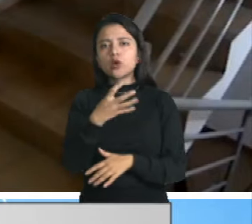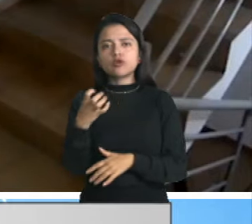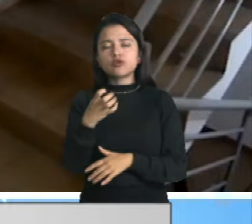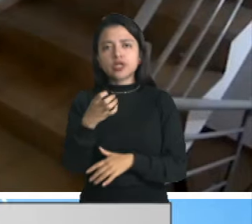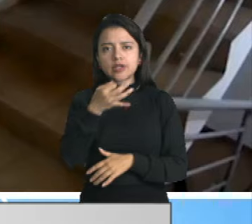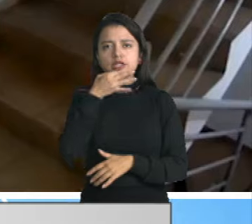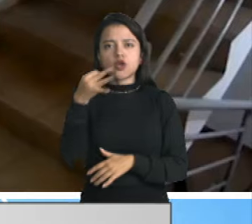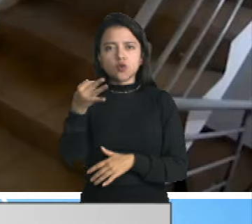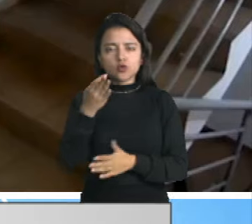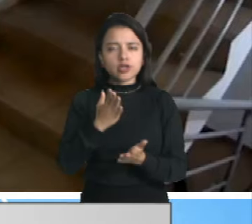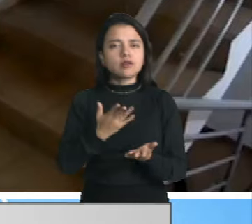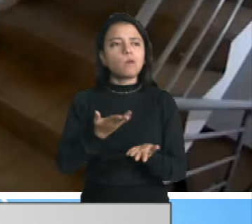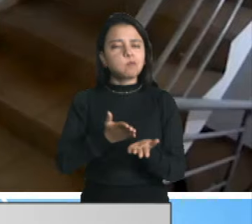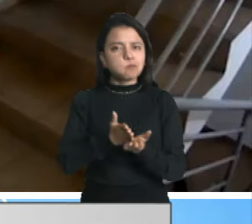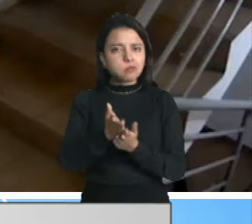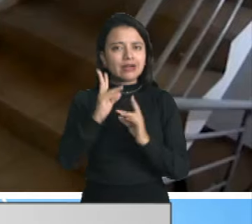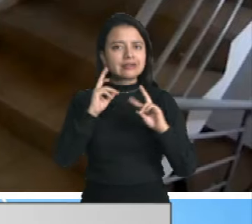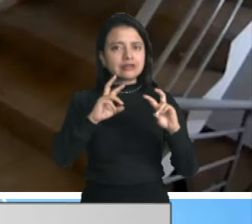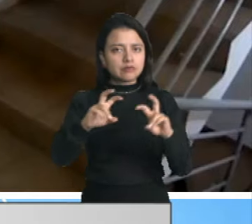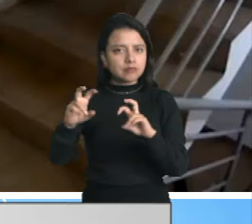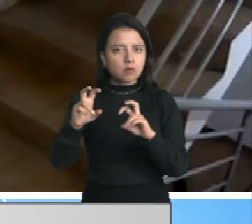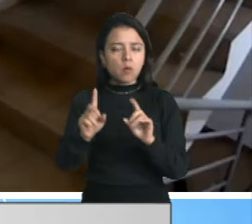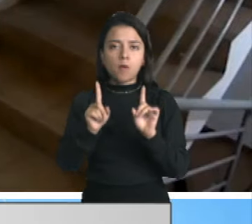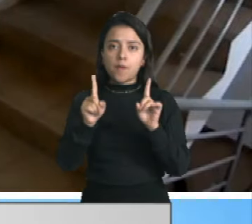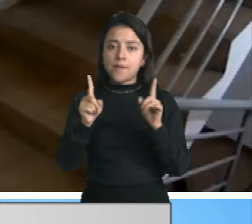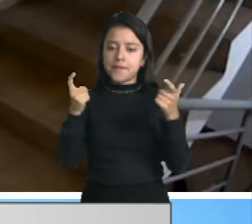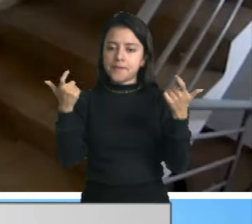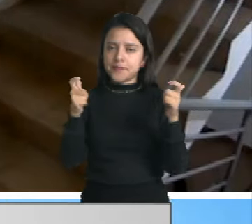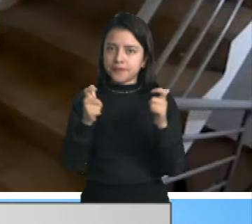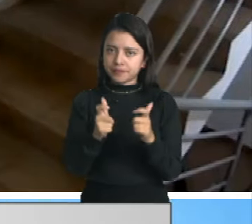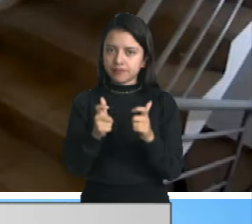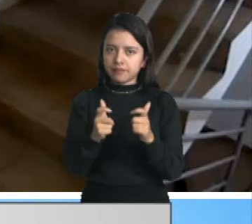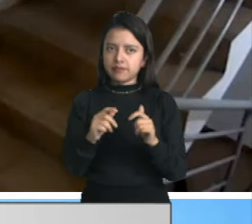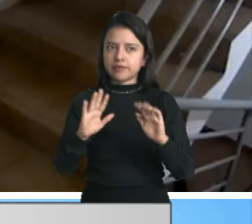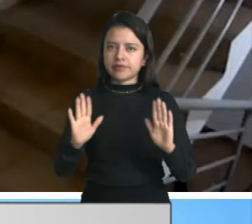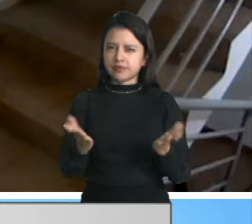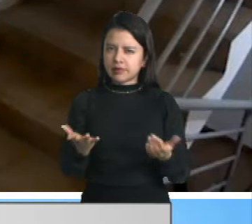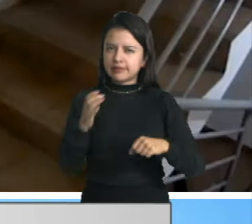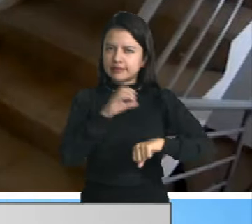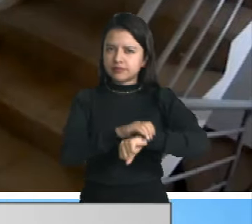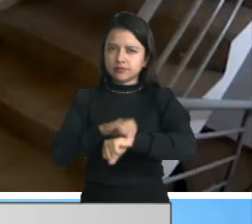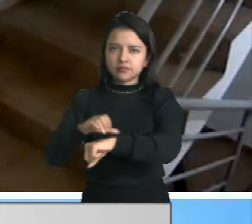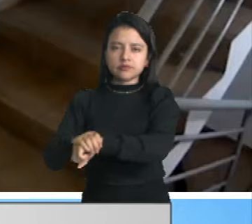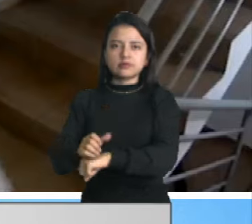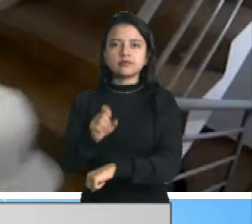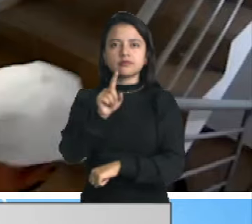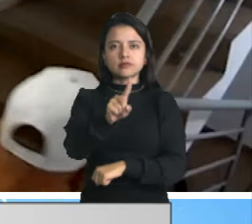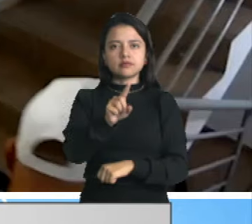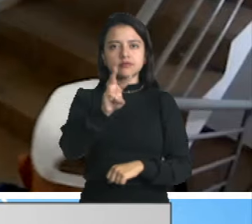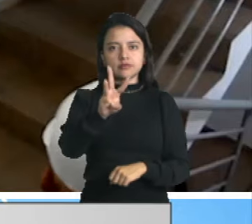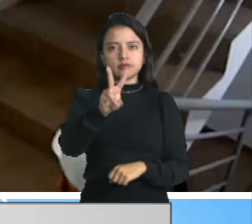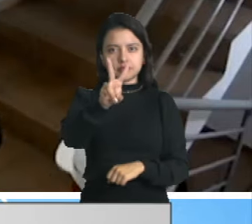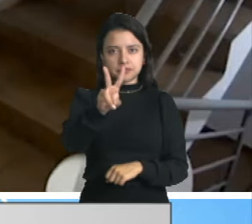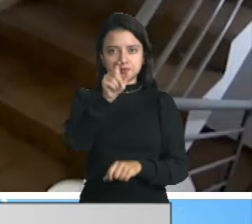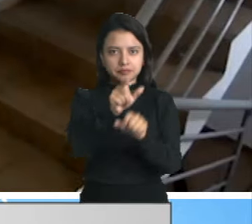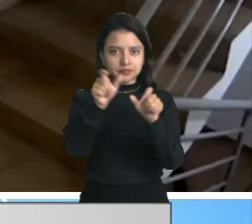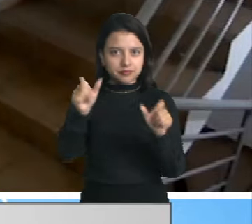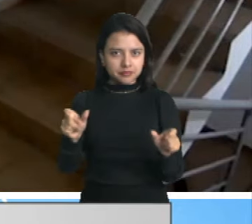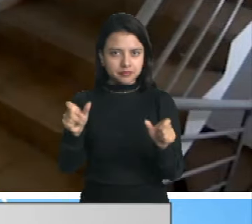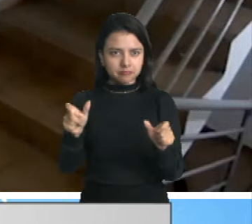casos, y esa disminución se suma al aumento de las capturas, 132 personas capturadas por este delito y 4